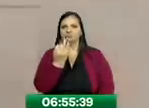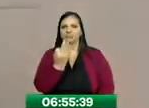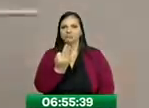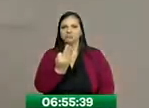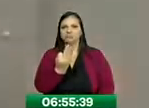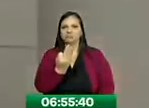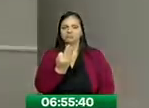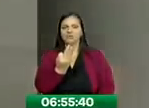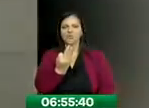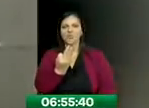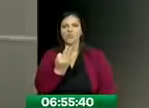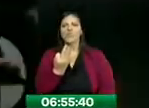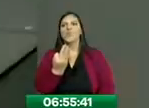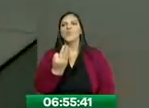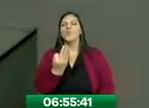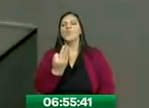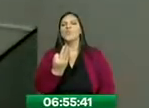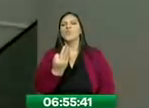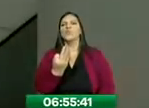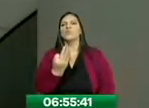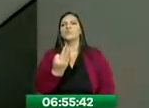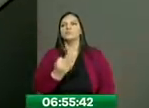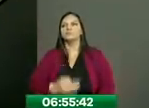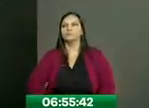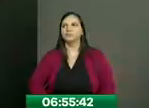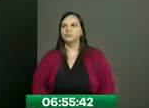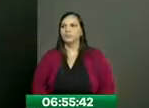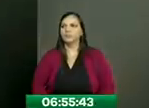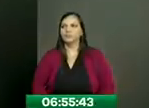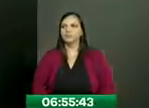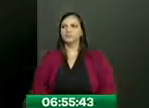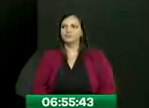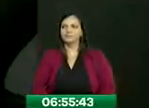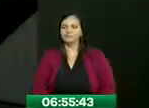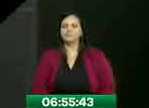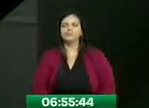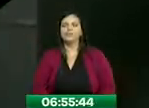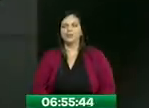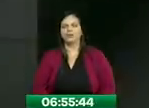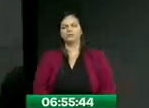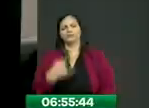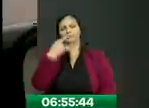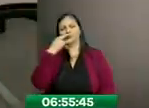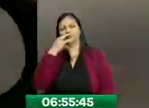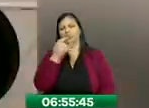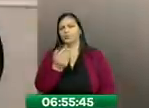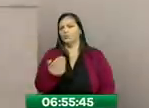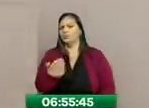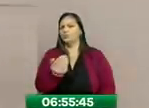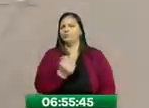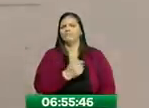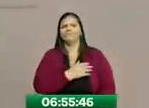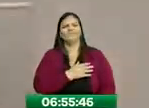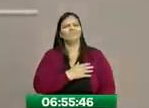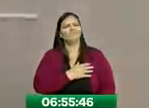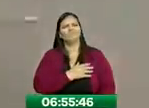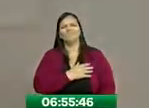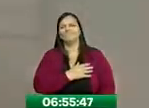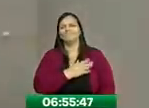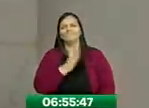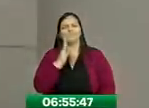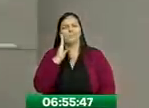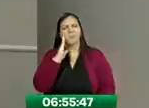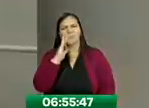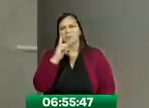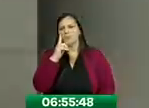1, 2, 3, ahí está. No es chiquilín, no, es un niñito también que está en medio, ¿no? Qué irresponsabilidad tan grande, pero tan